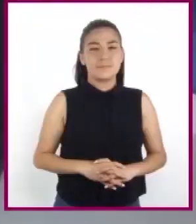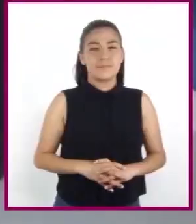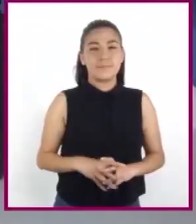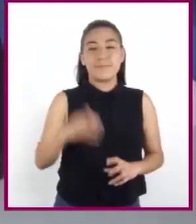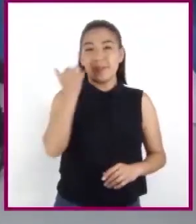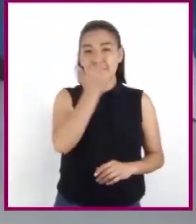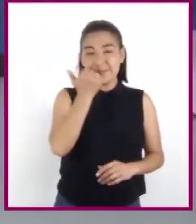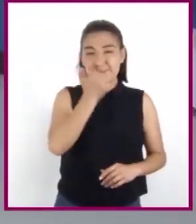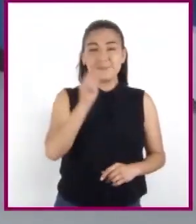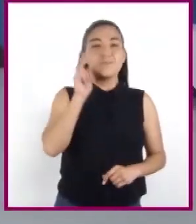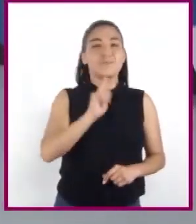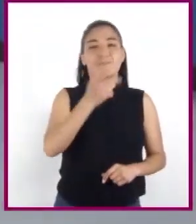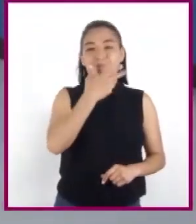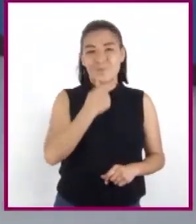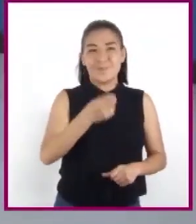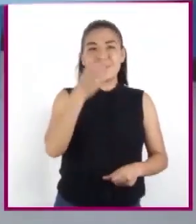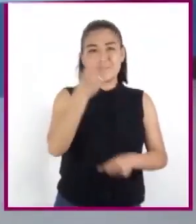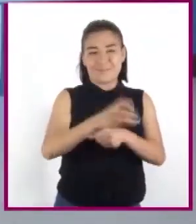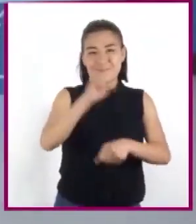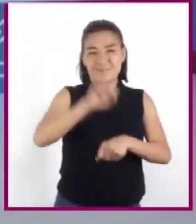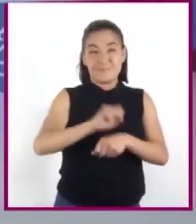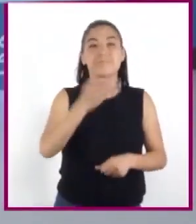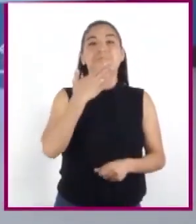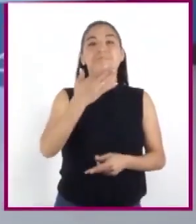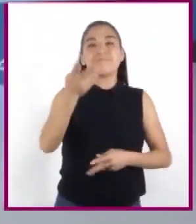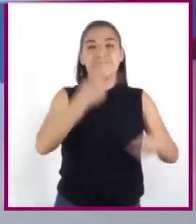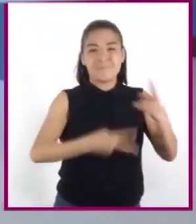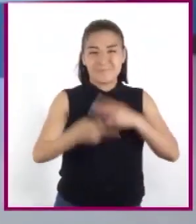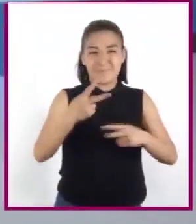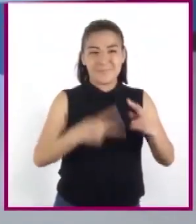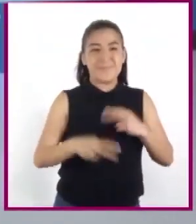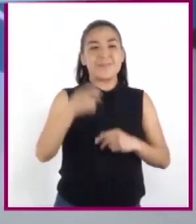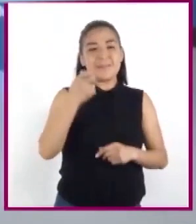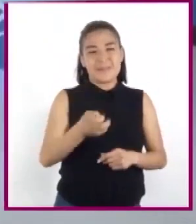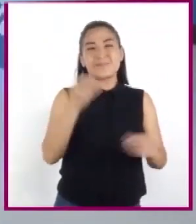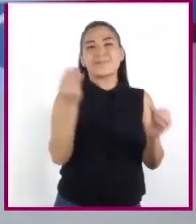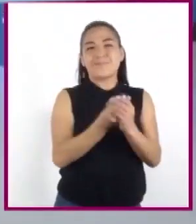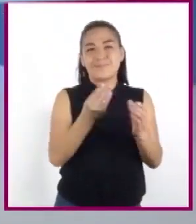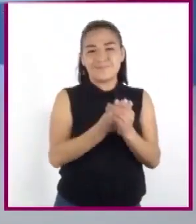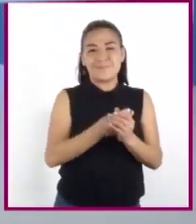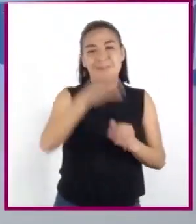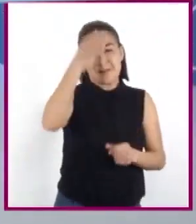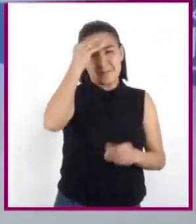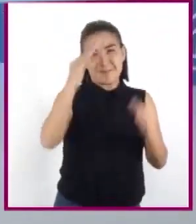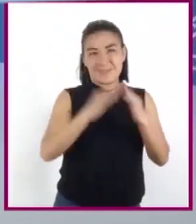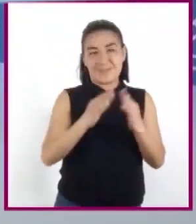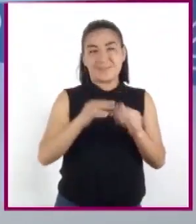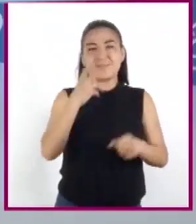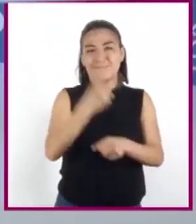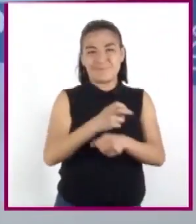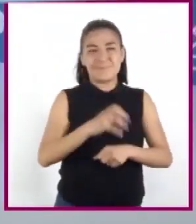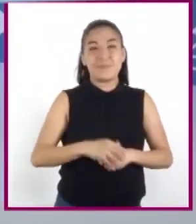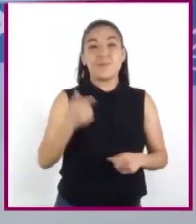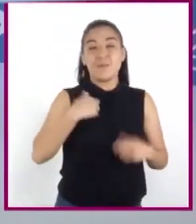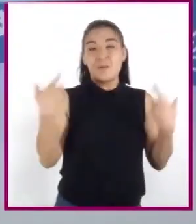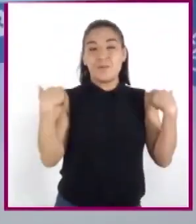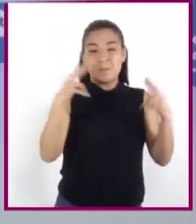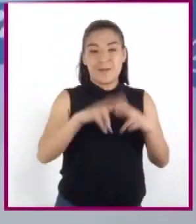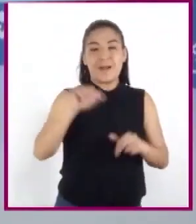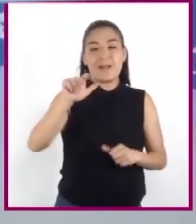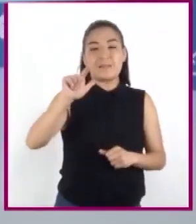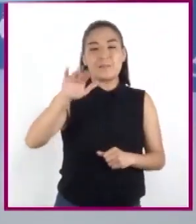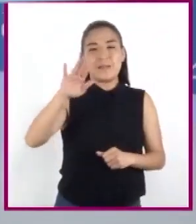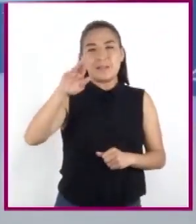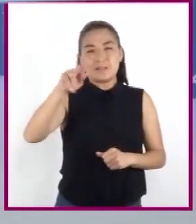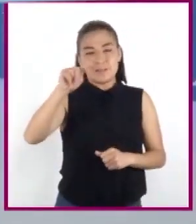Alumnas y alumnos de tercero de secundaria, sean bienvenidas y bienvenidos a una sesión más de Aprende en Casa 2. Soy el maestro Alberto Lange,